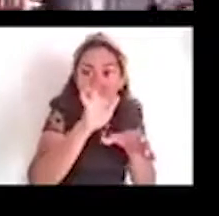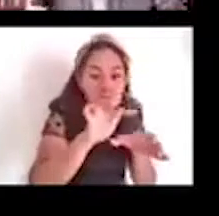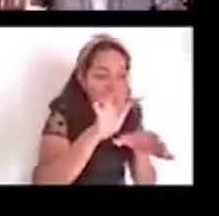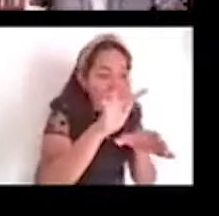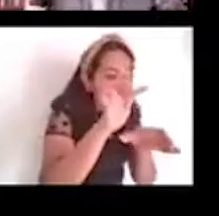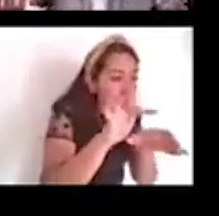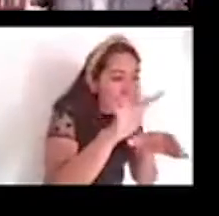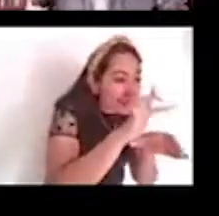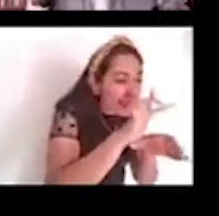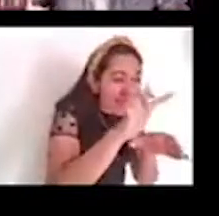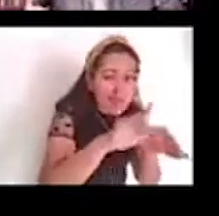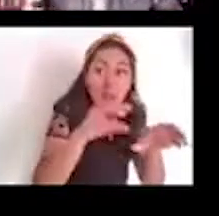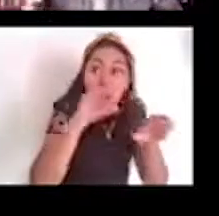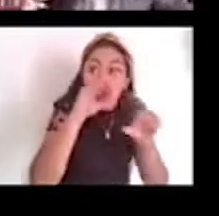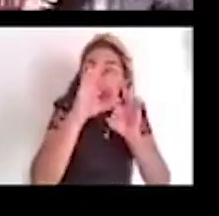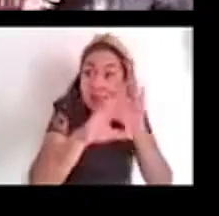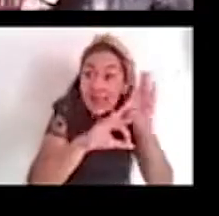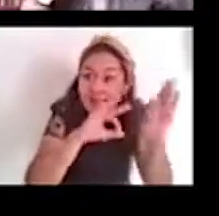revoque